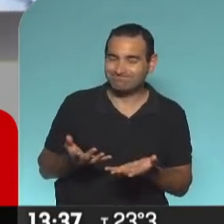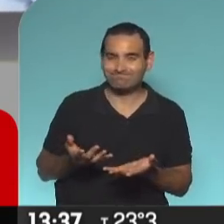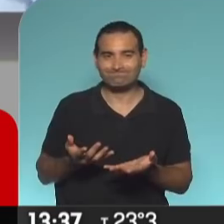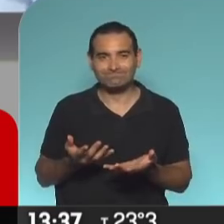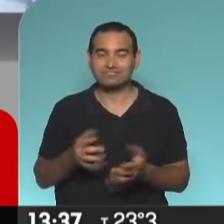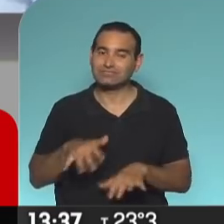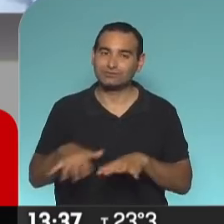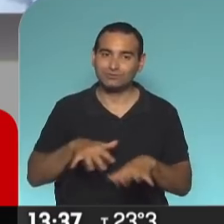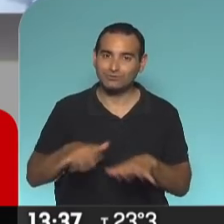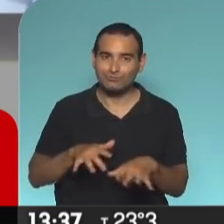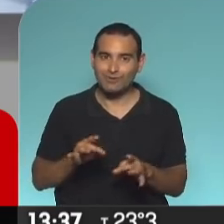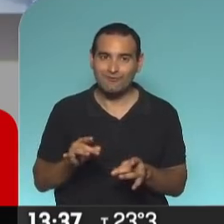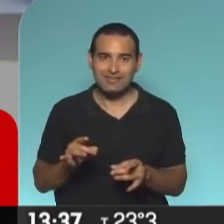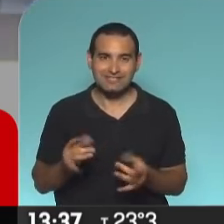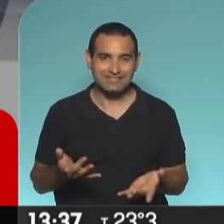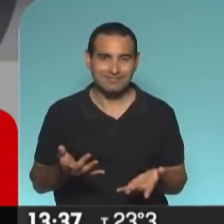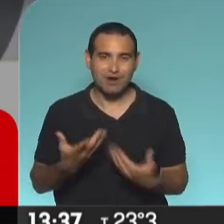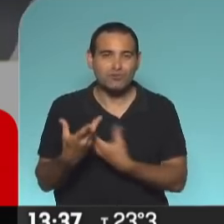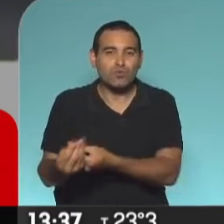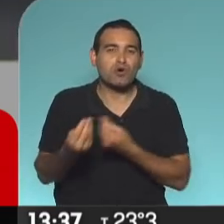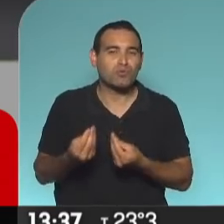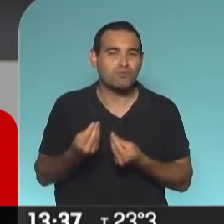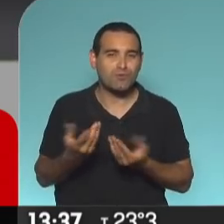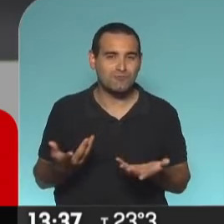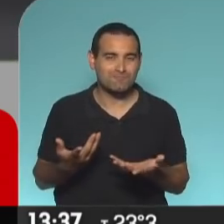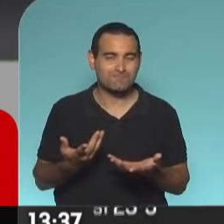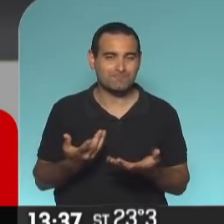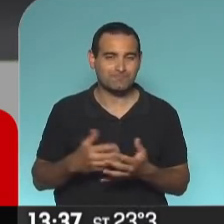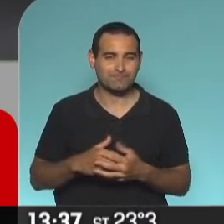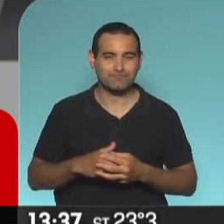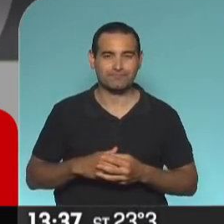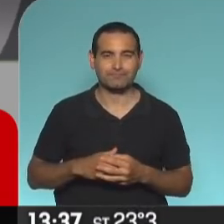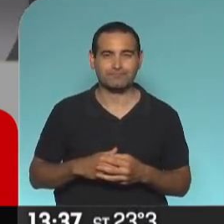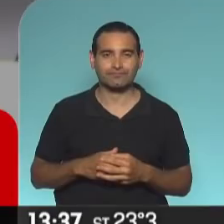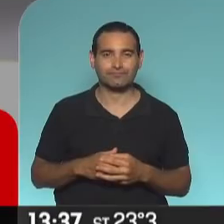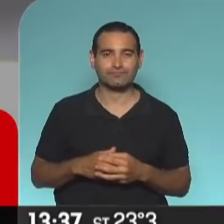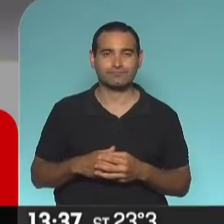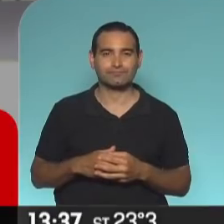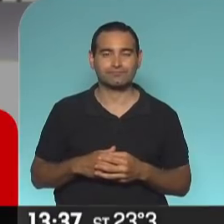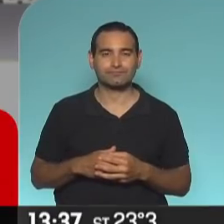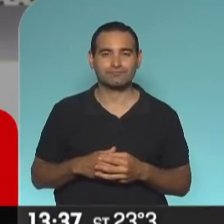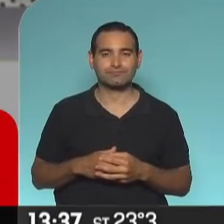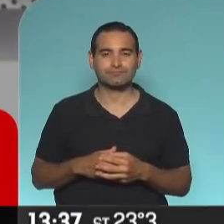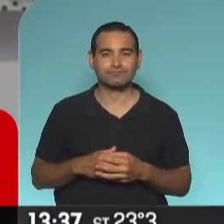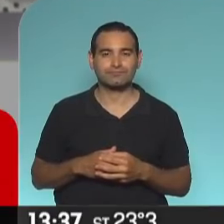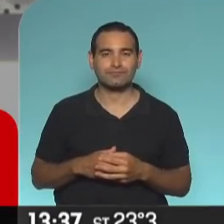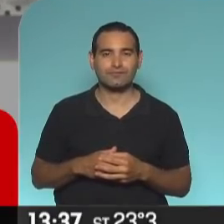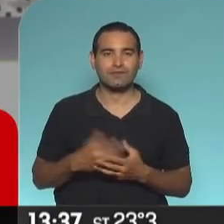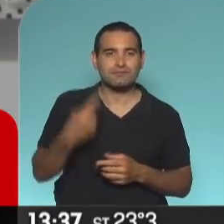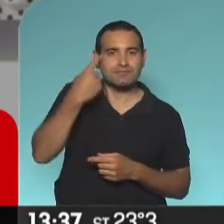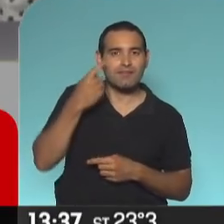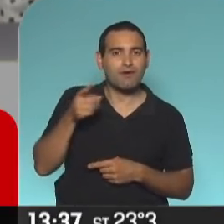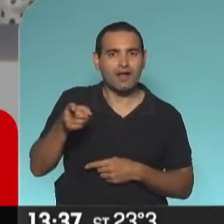esas circunstancias, es muy difícil de manejar y es muy difícil saber hasta dónde él podía firmar y